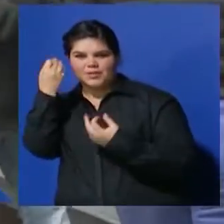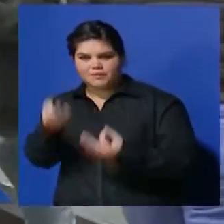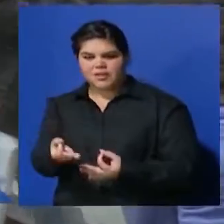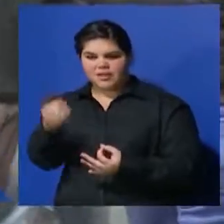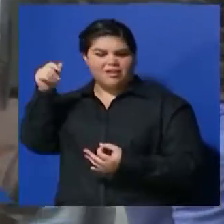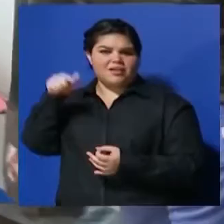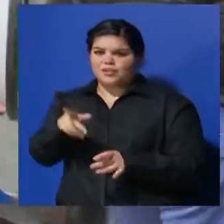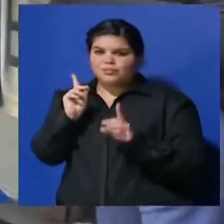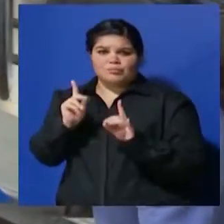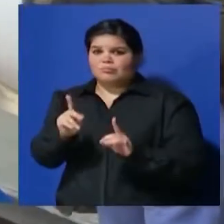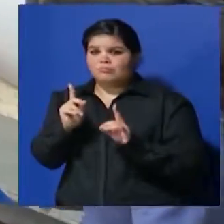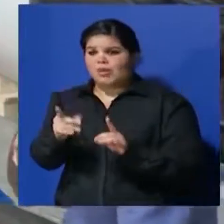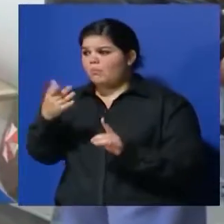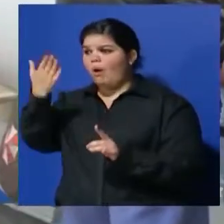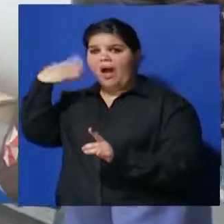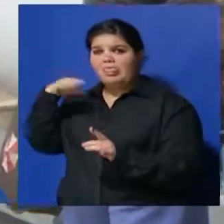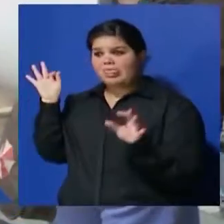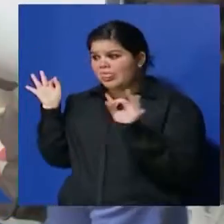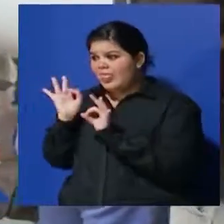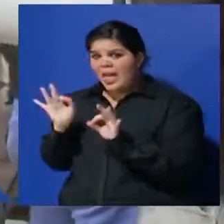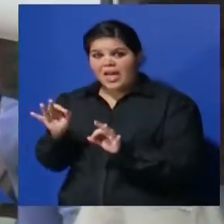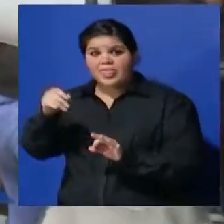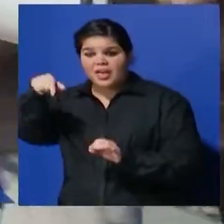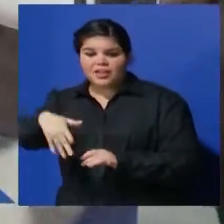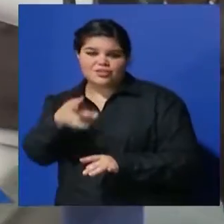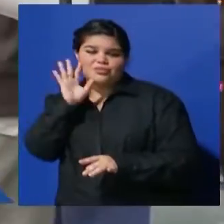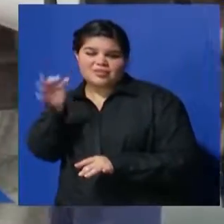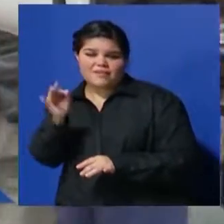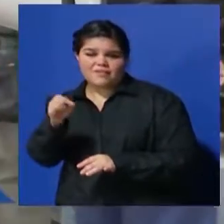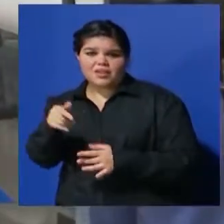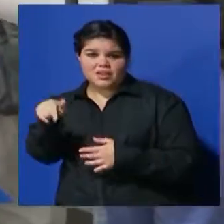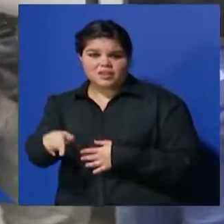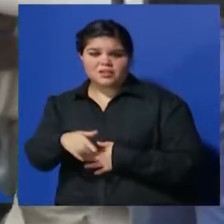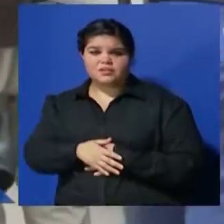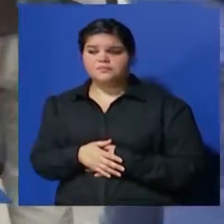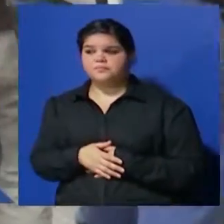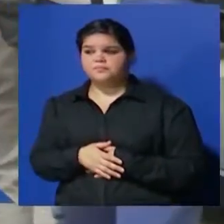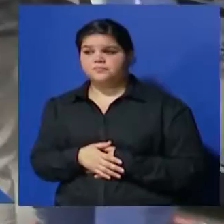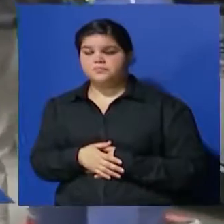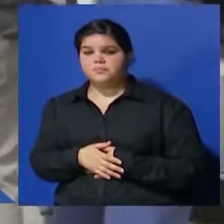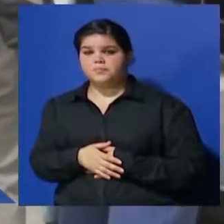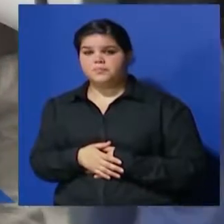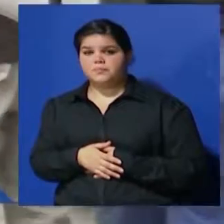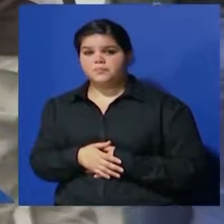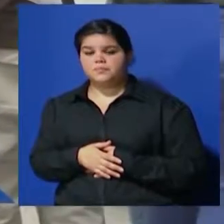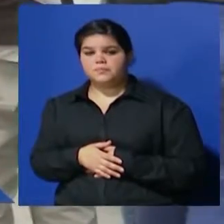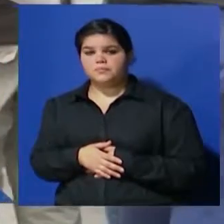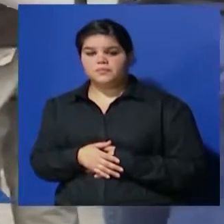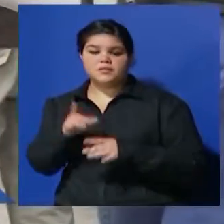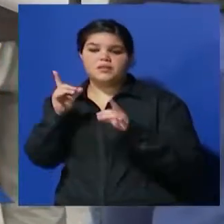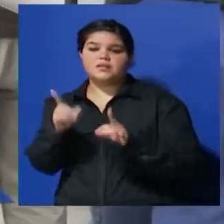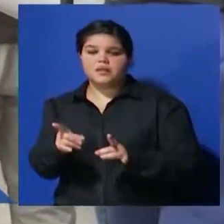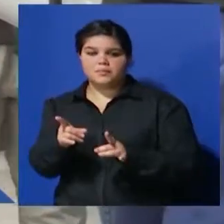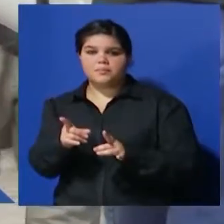consecuencias de lo que ha pasado. No es que sea algo eventual, ocasional o una escalada, sino que también es cierto que se